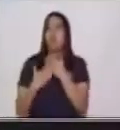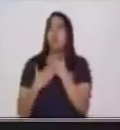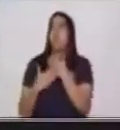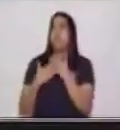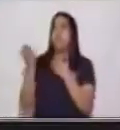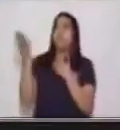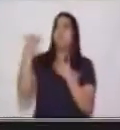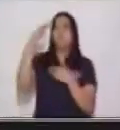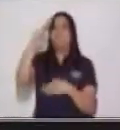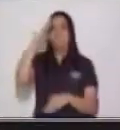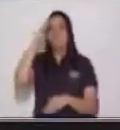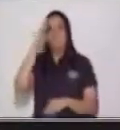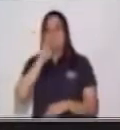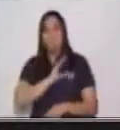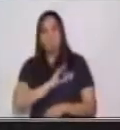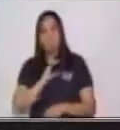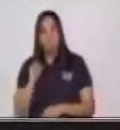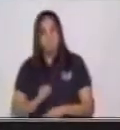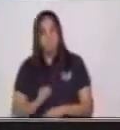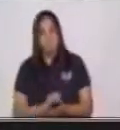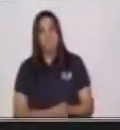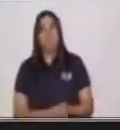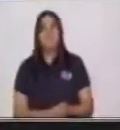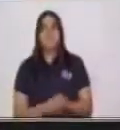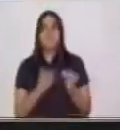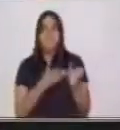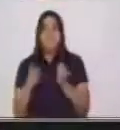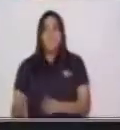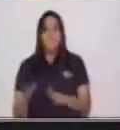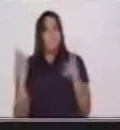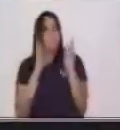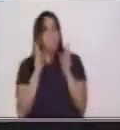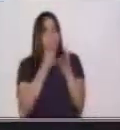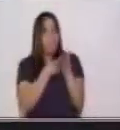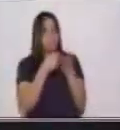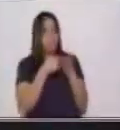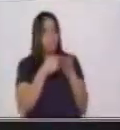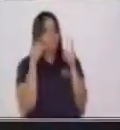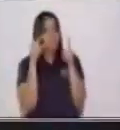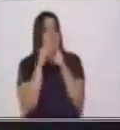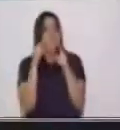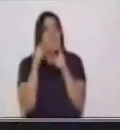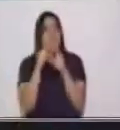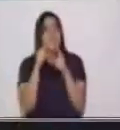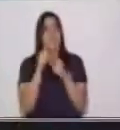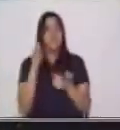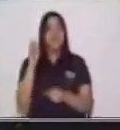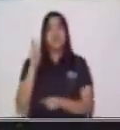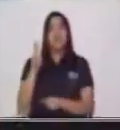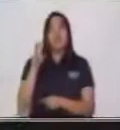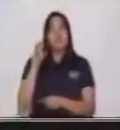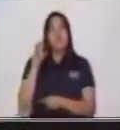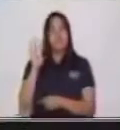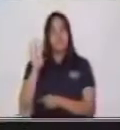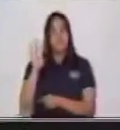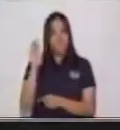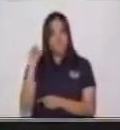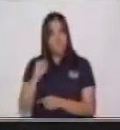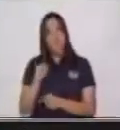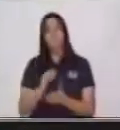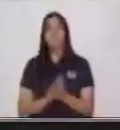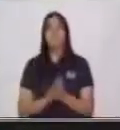policial. Espero que hayas anotado las palabras que escuchaste con el sonido de la B y de la V.